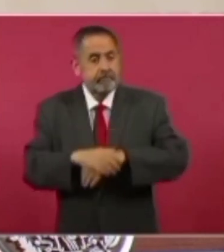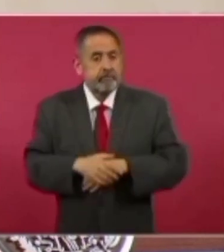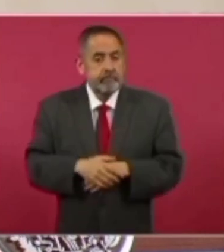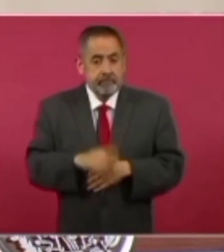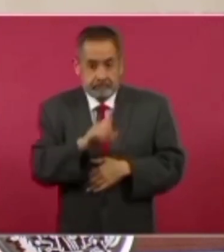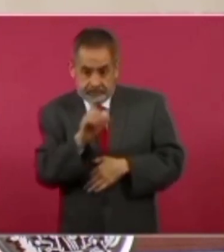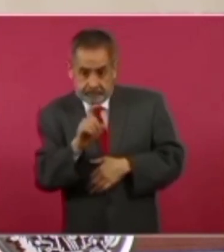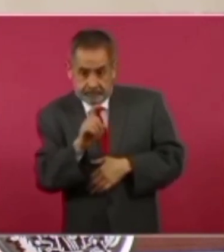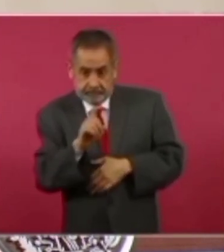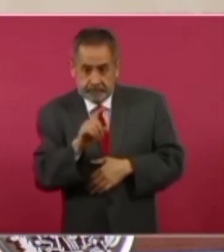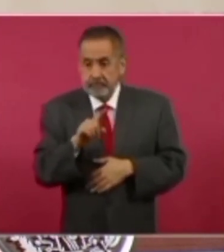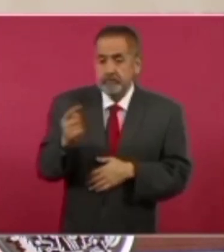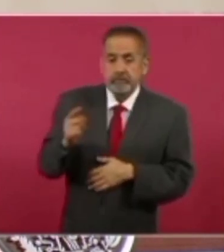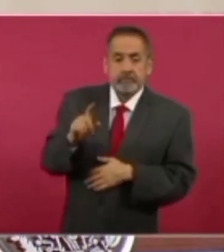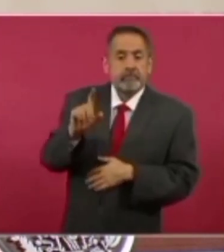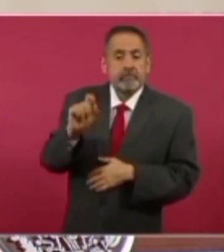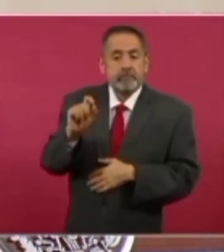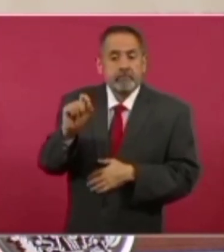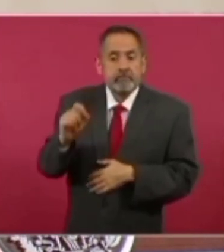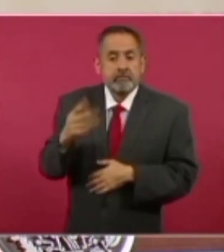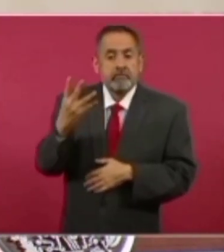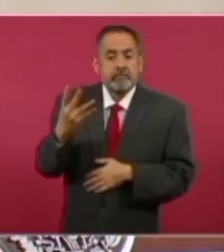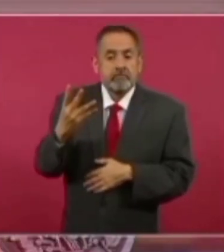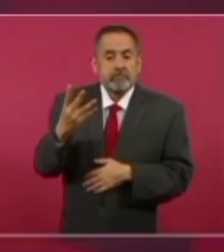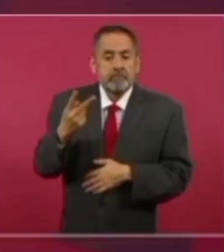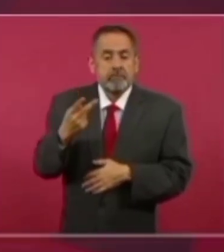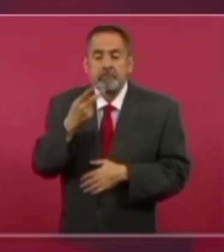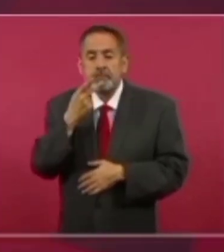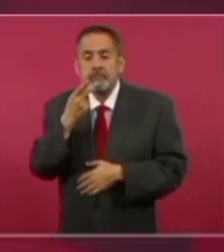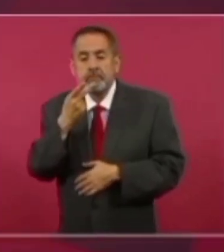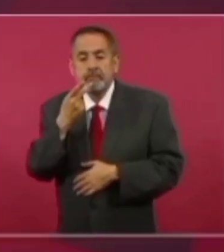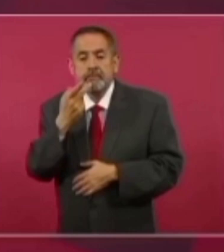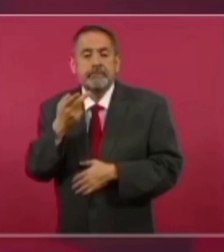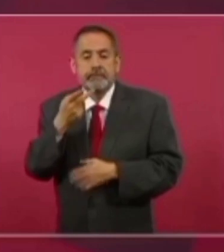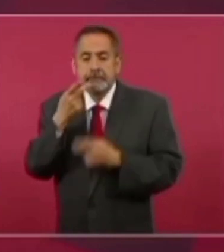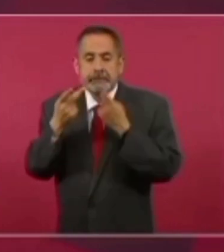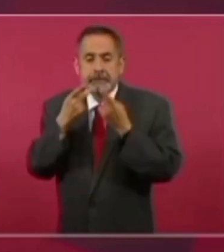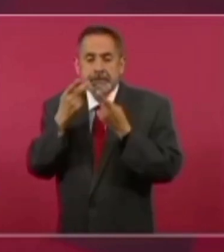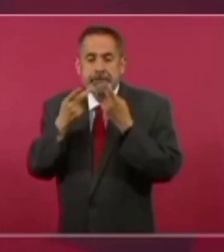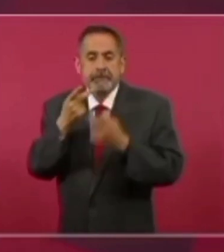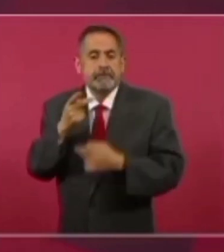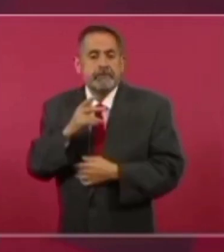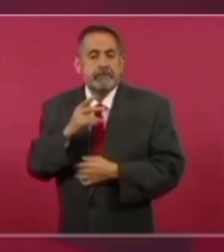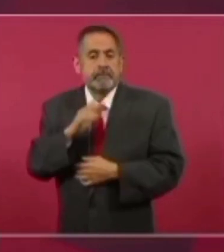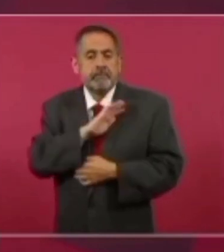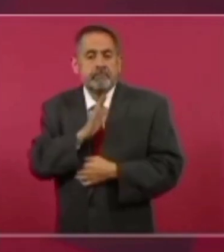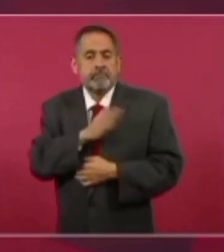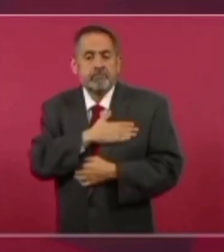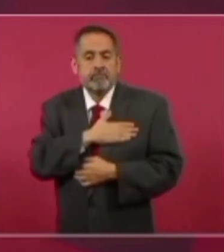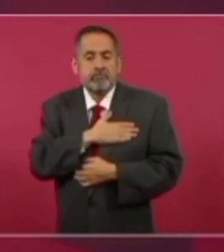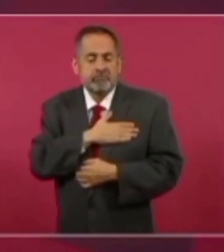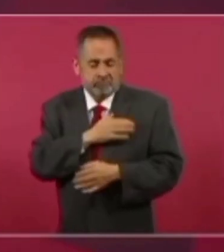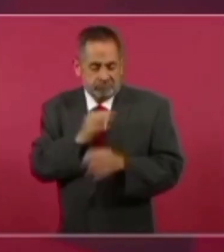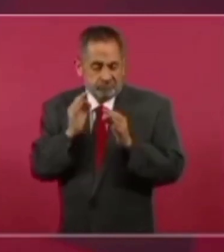24 hablan castellano.